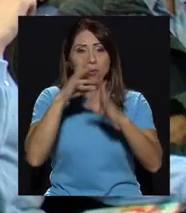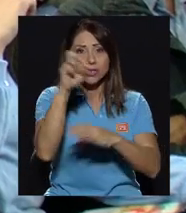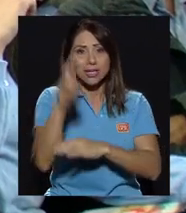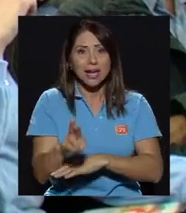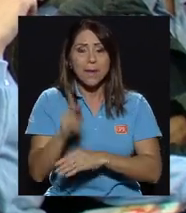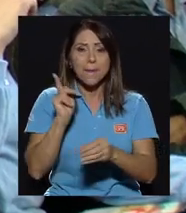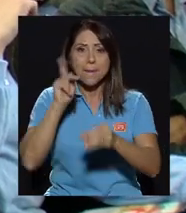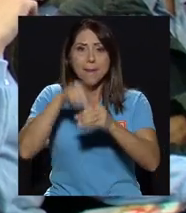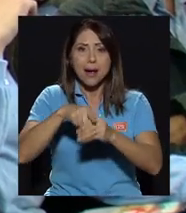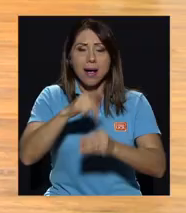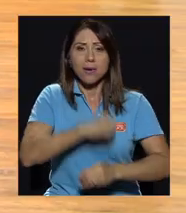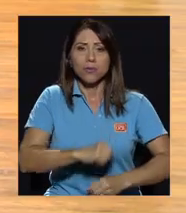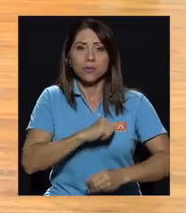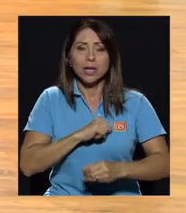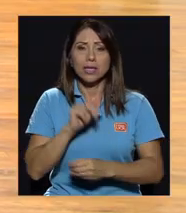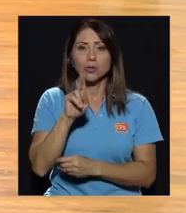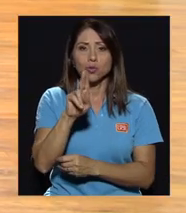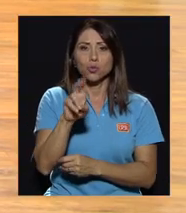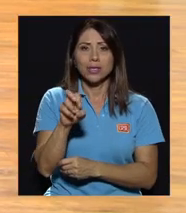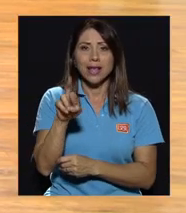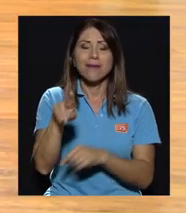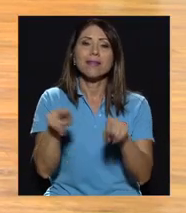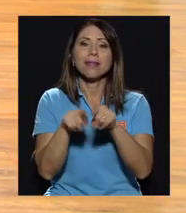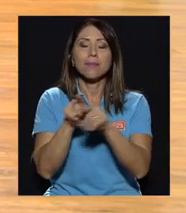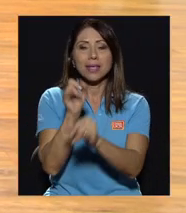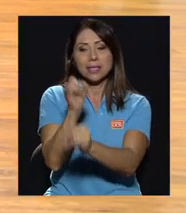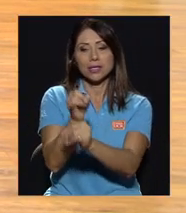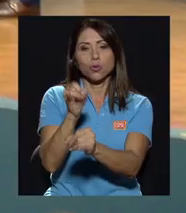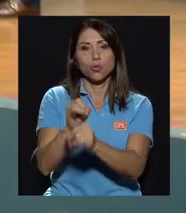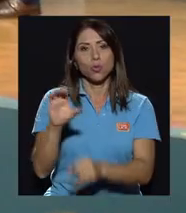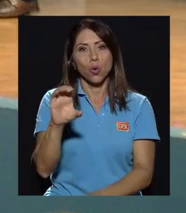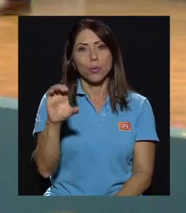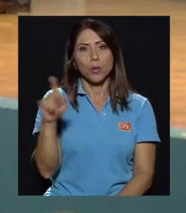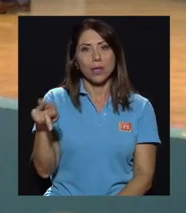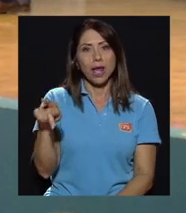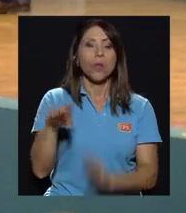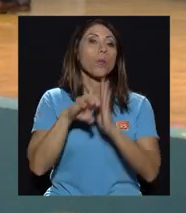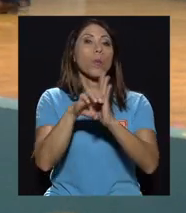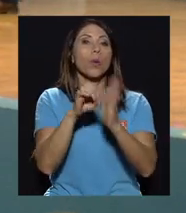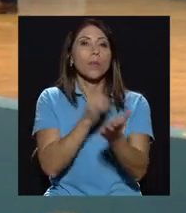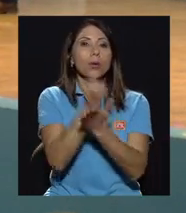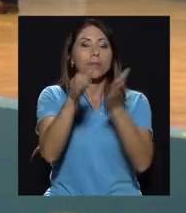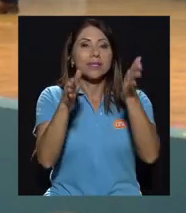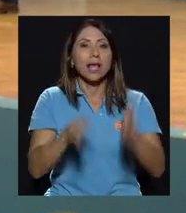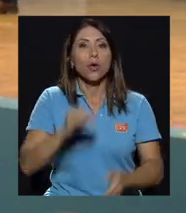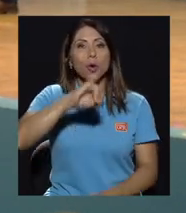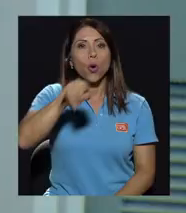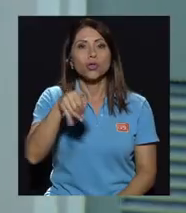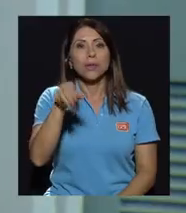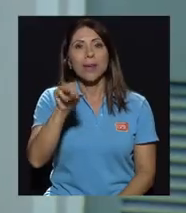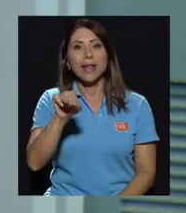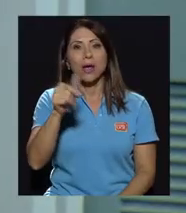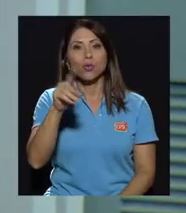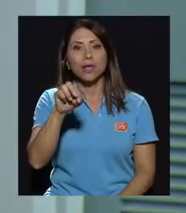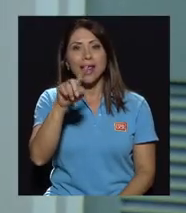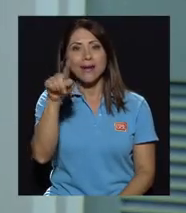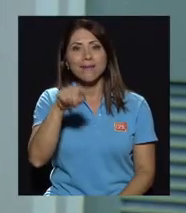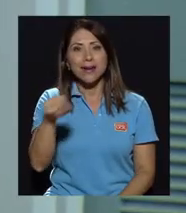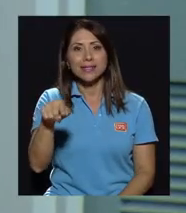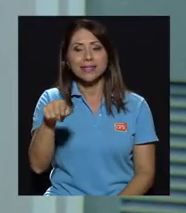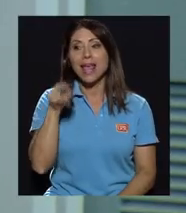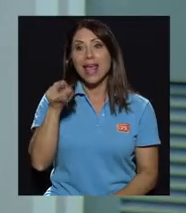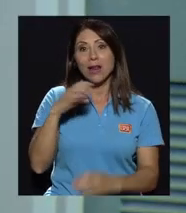participaron autoridades de la ugr y del instituto clodomiro picado entre ellos el investigador josé maría gutiérrez